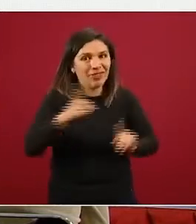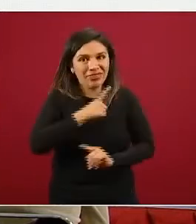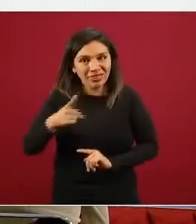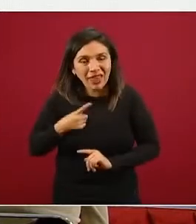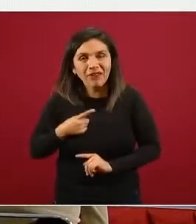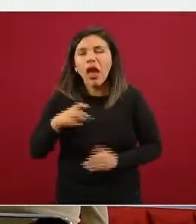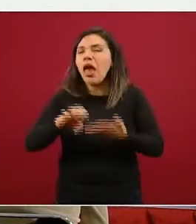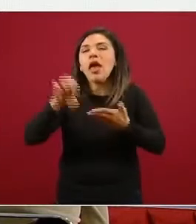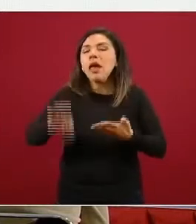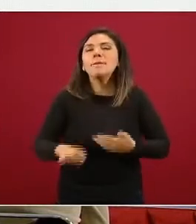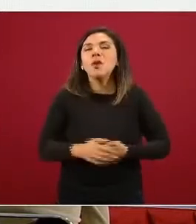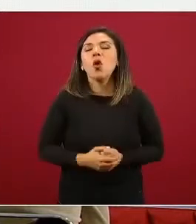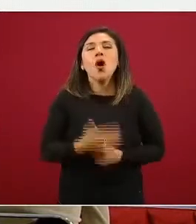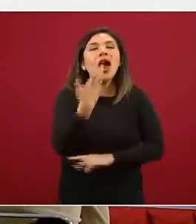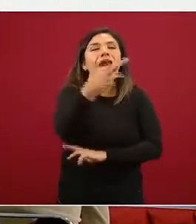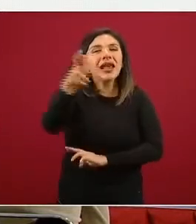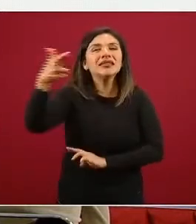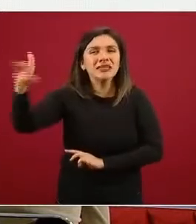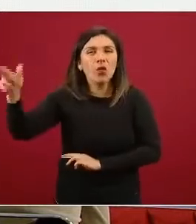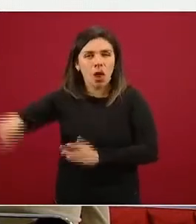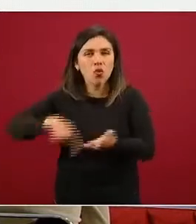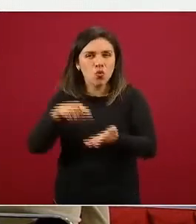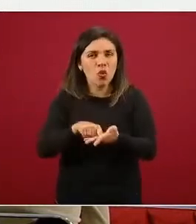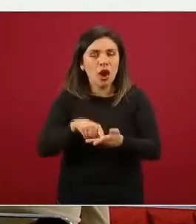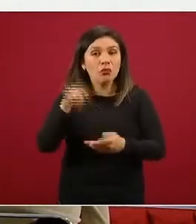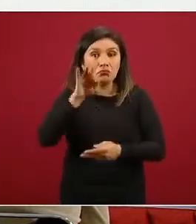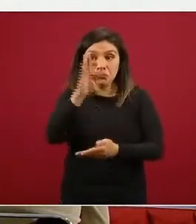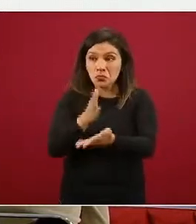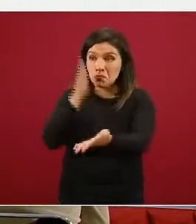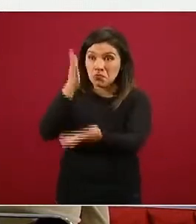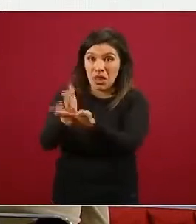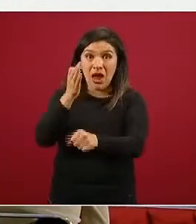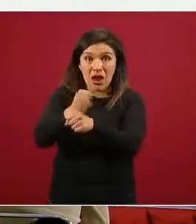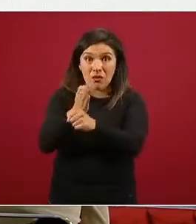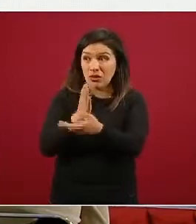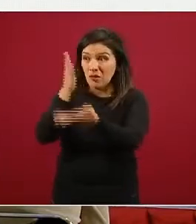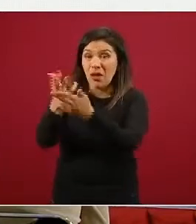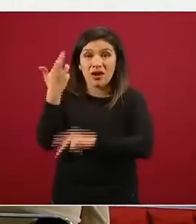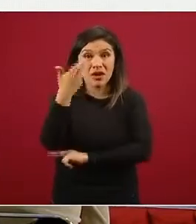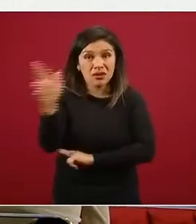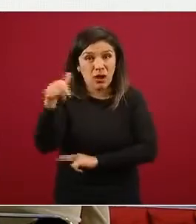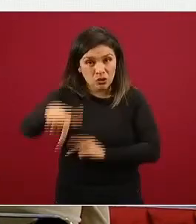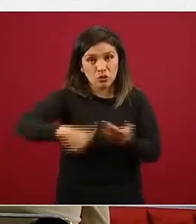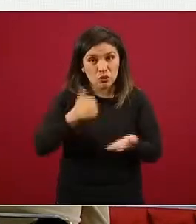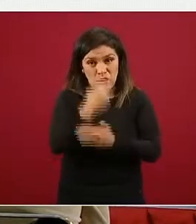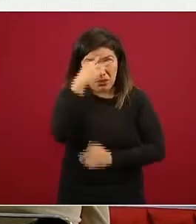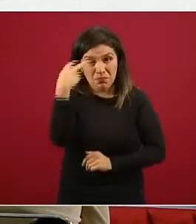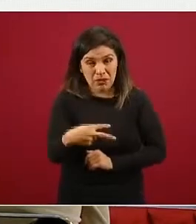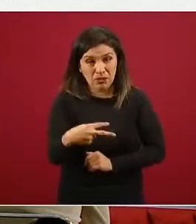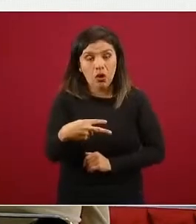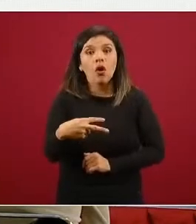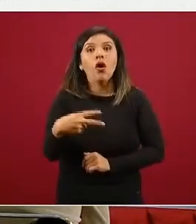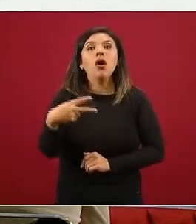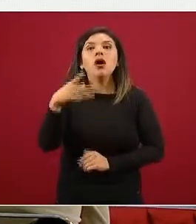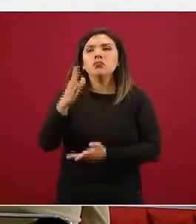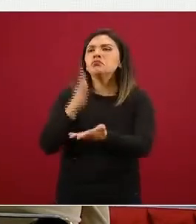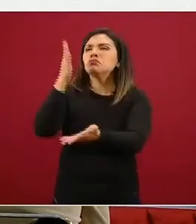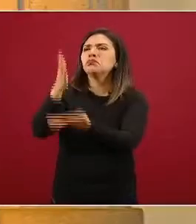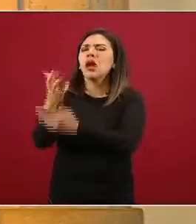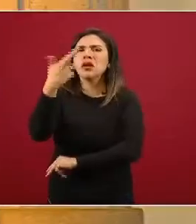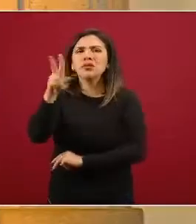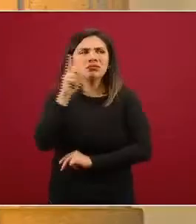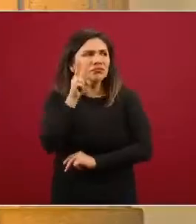ejemplo, los restaurantes, que si uno va ahorita a un restaurante en la Ciudad de México,